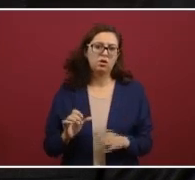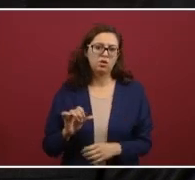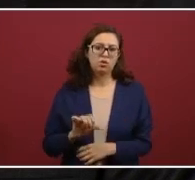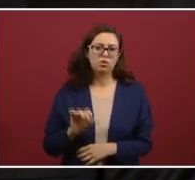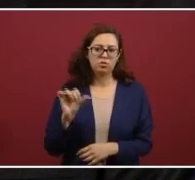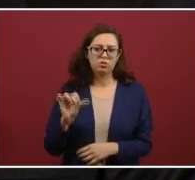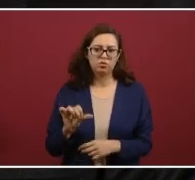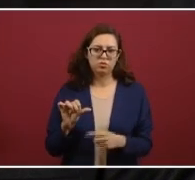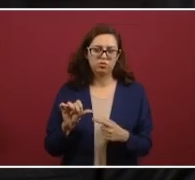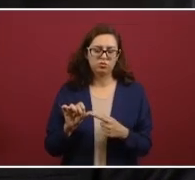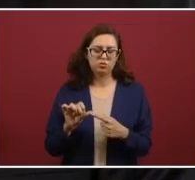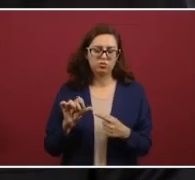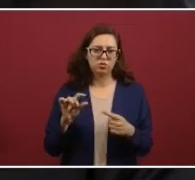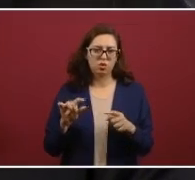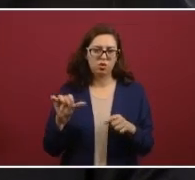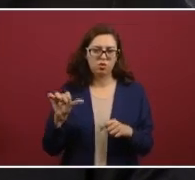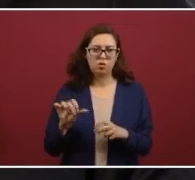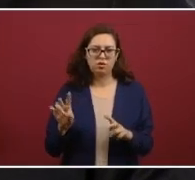un primer tema.